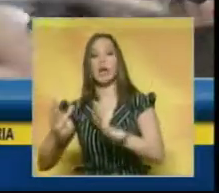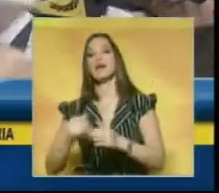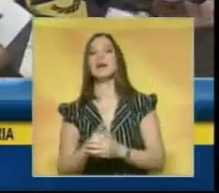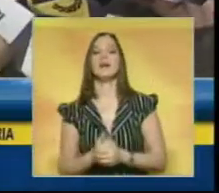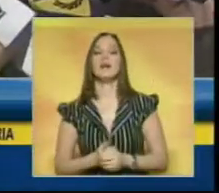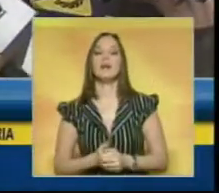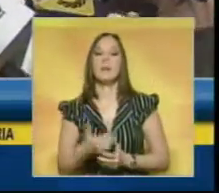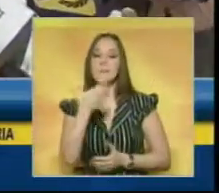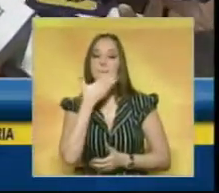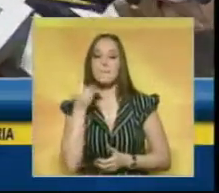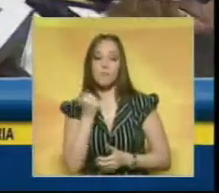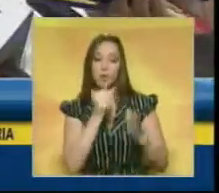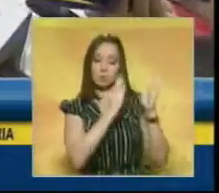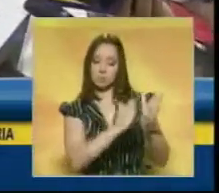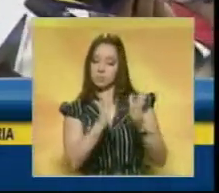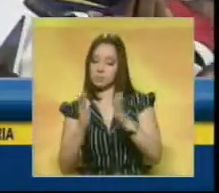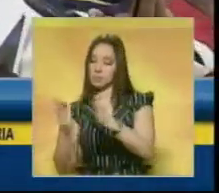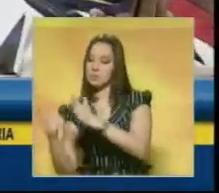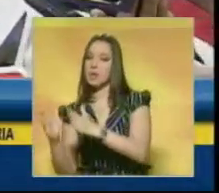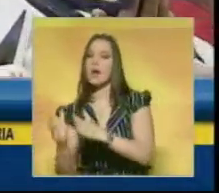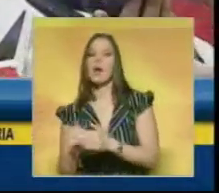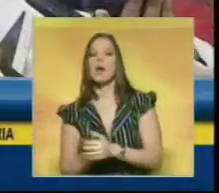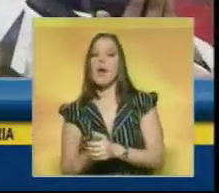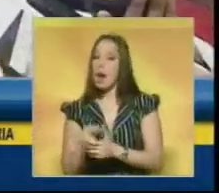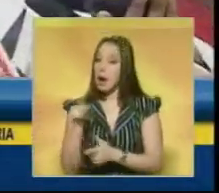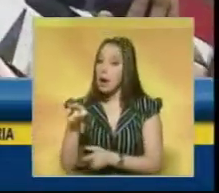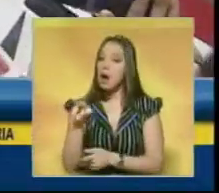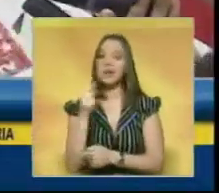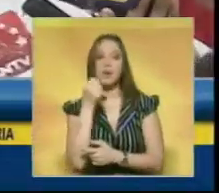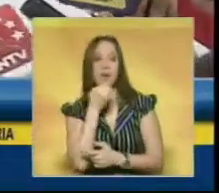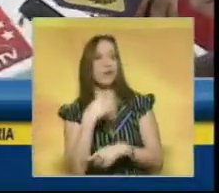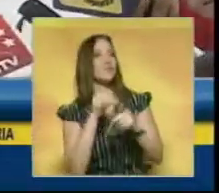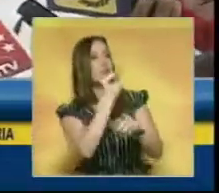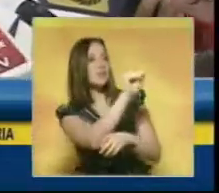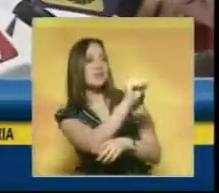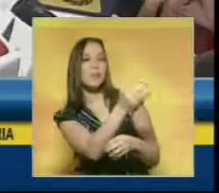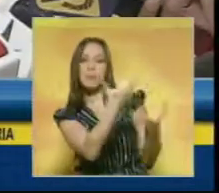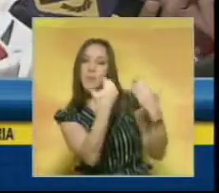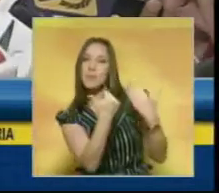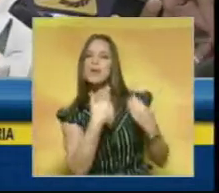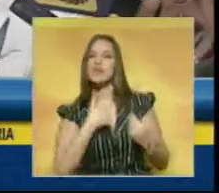mejor todo el proceso, bueno, nos está